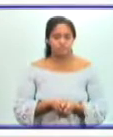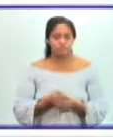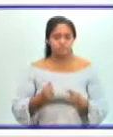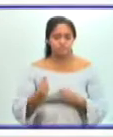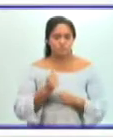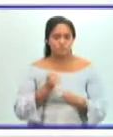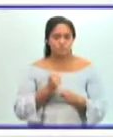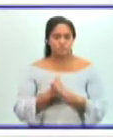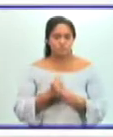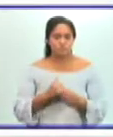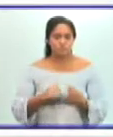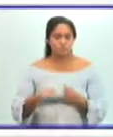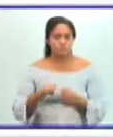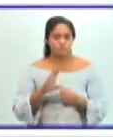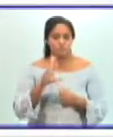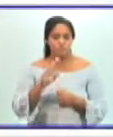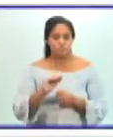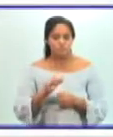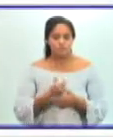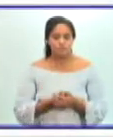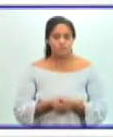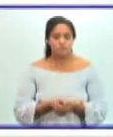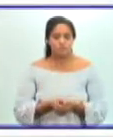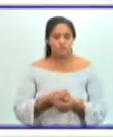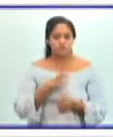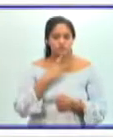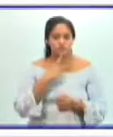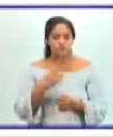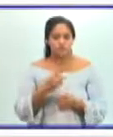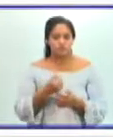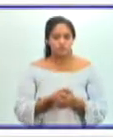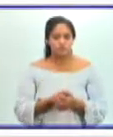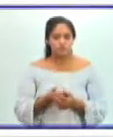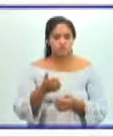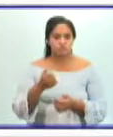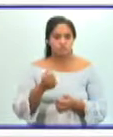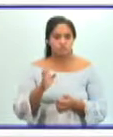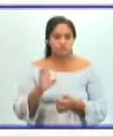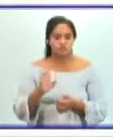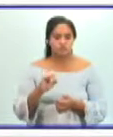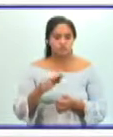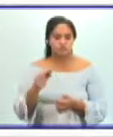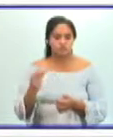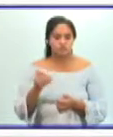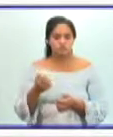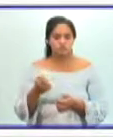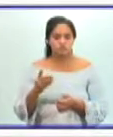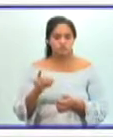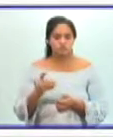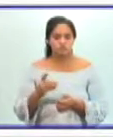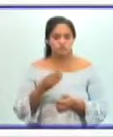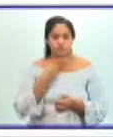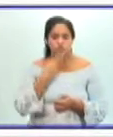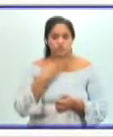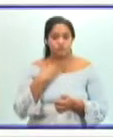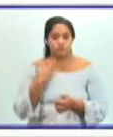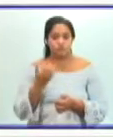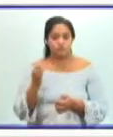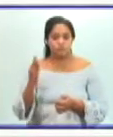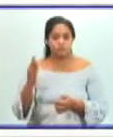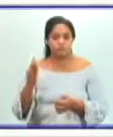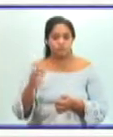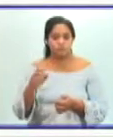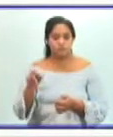Utilizas, como te había mencionado, la razón de A es a AD como 3 es a 4, sustituyes